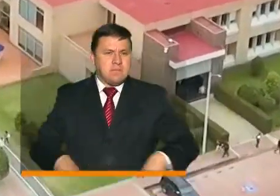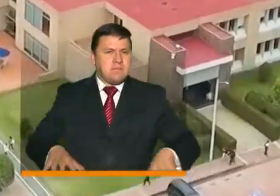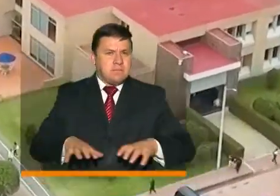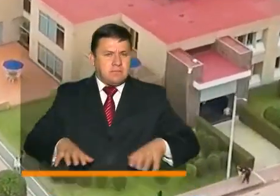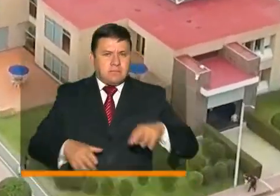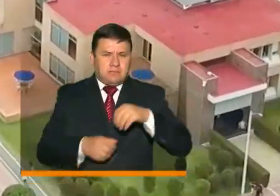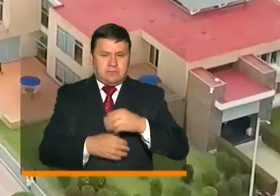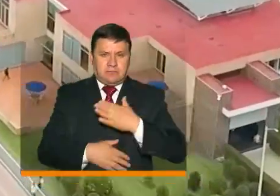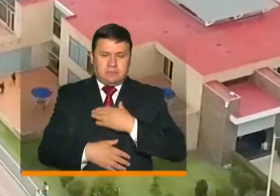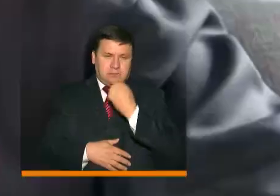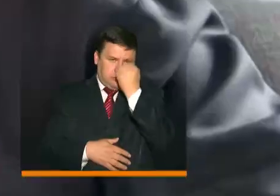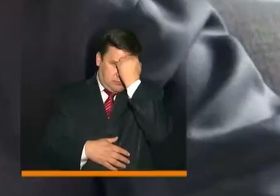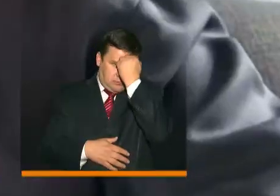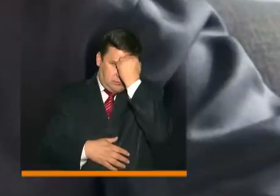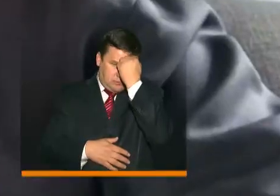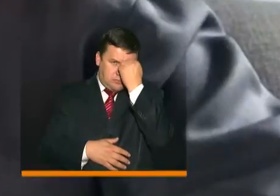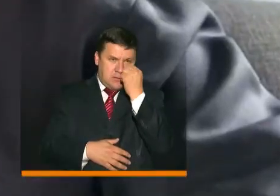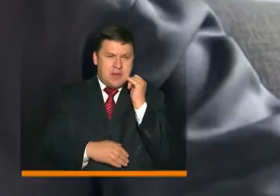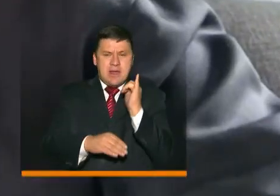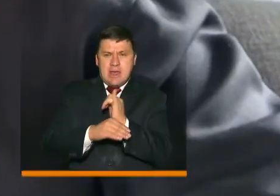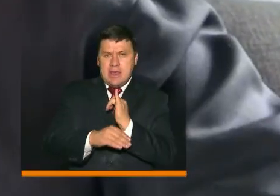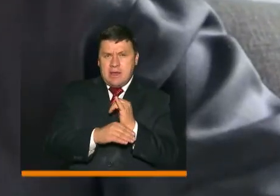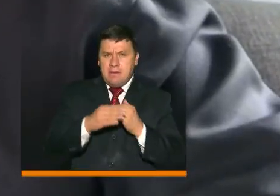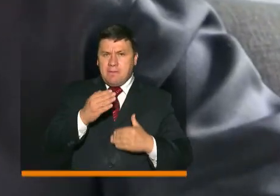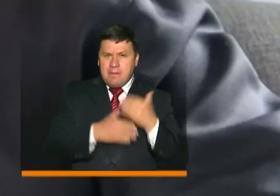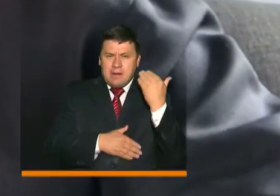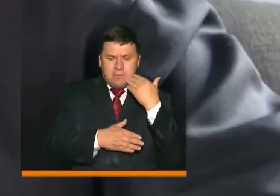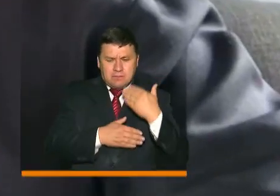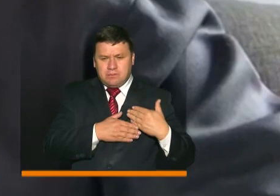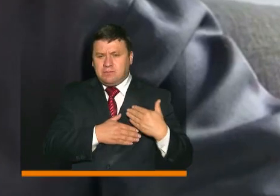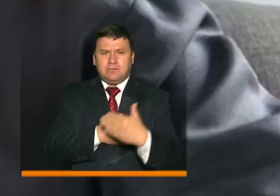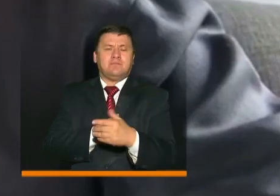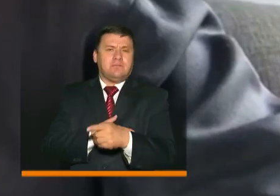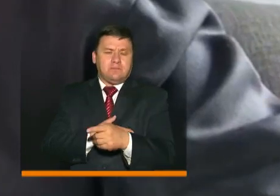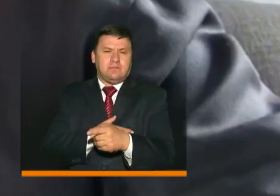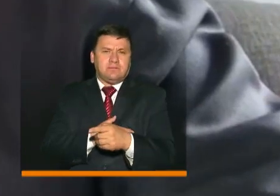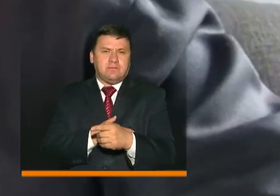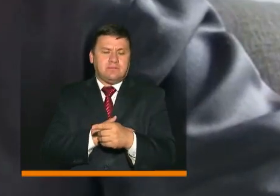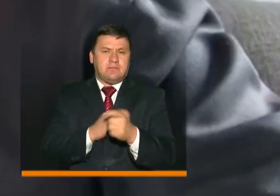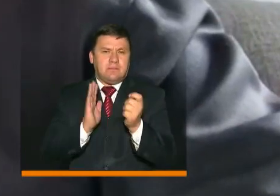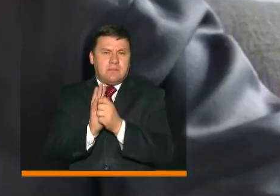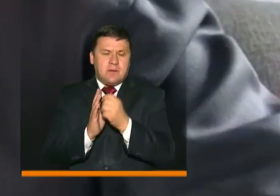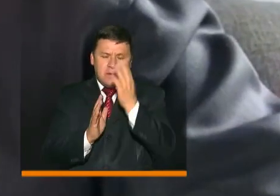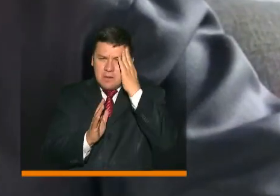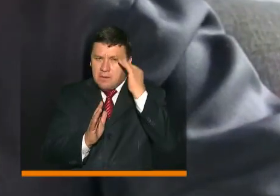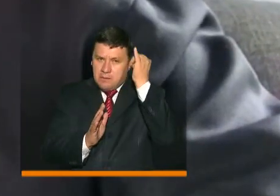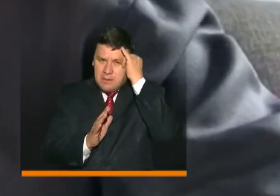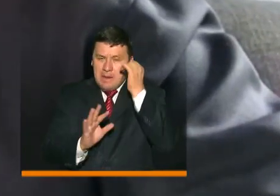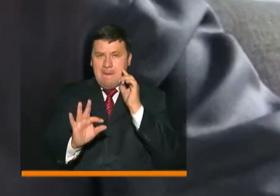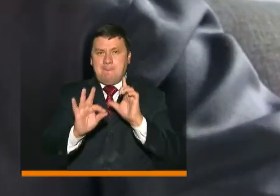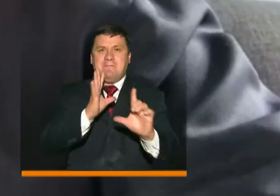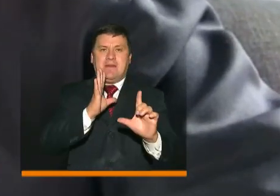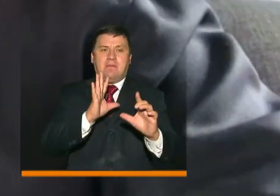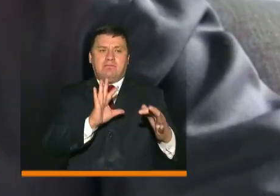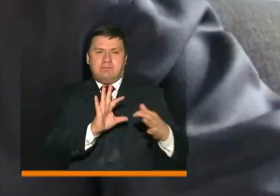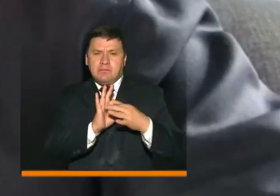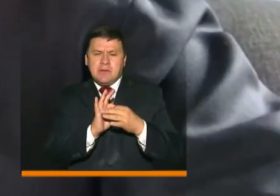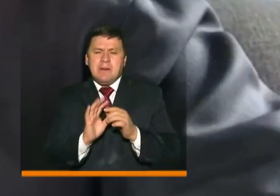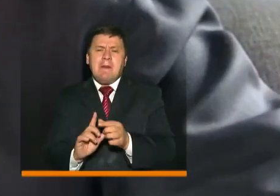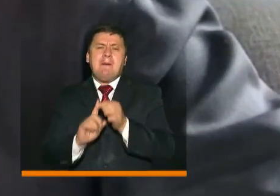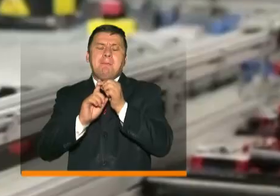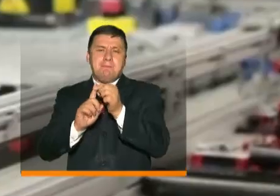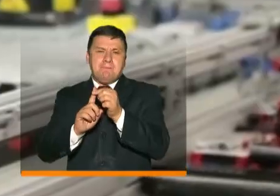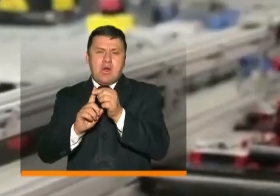actividades de nuestros docentes con esas instituciones apadrinadas son los referentes pedagógicos virtuales, las